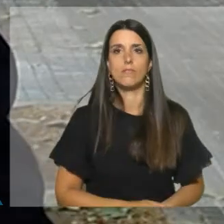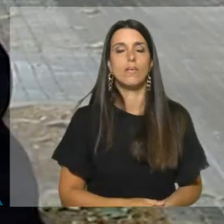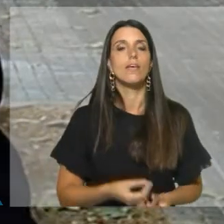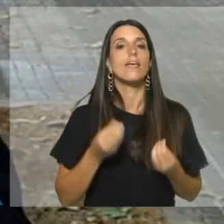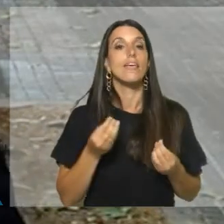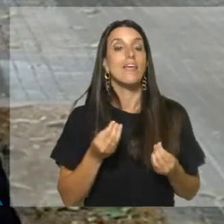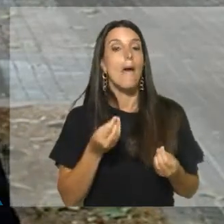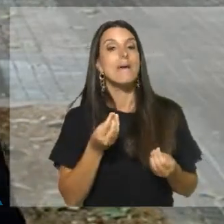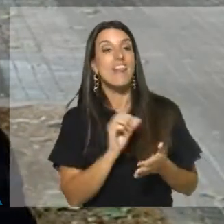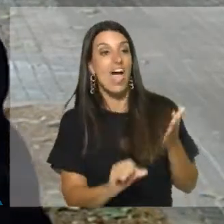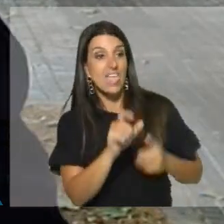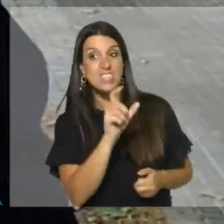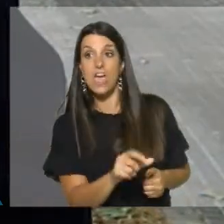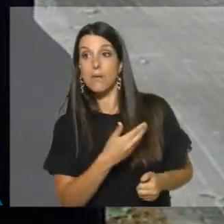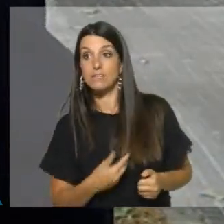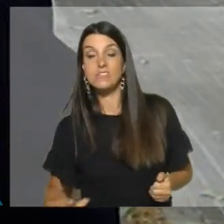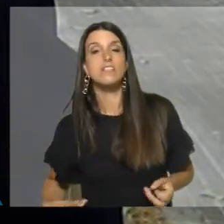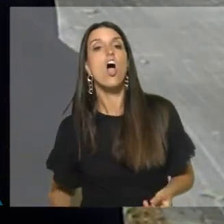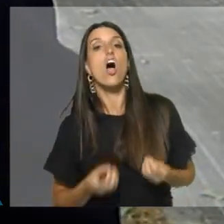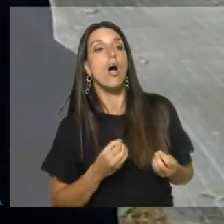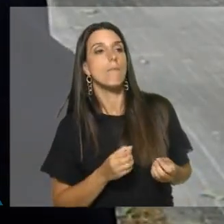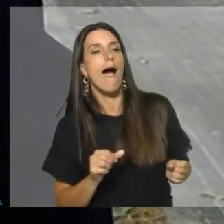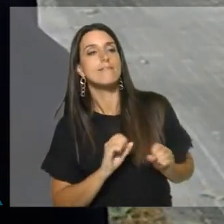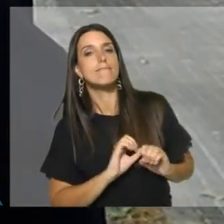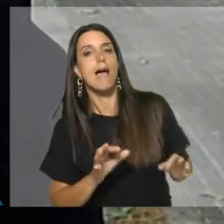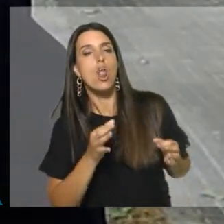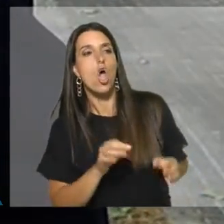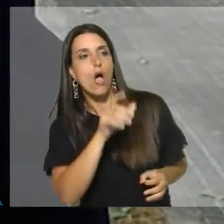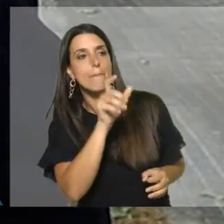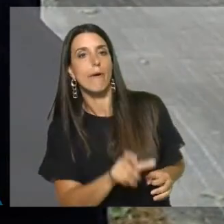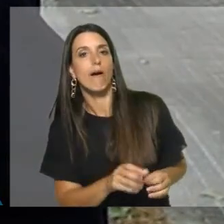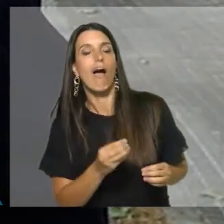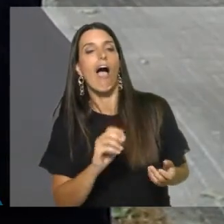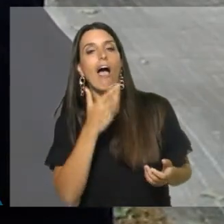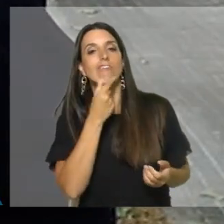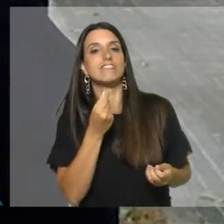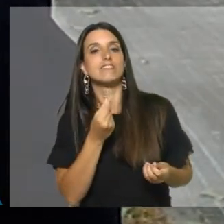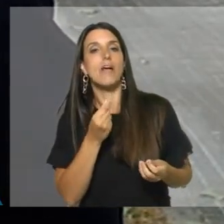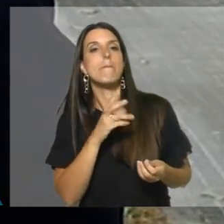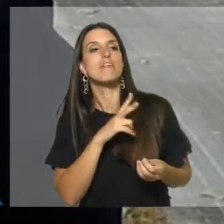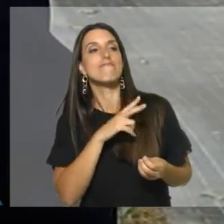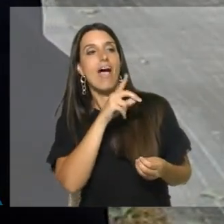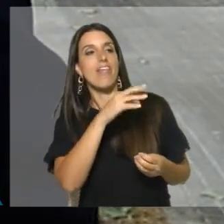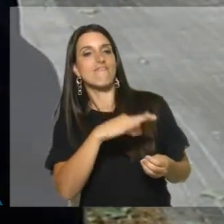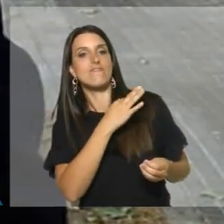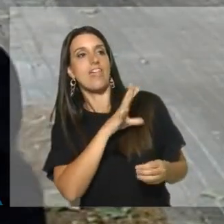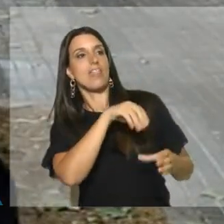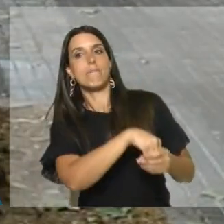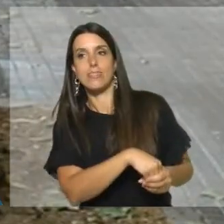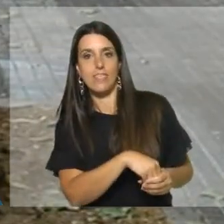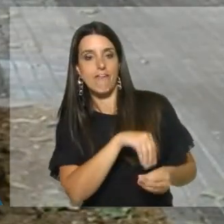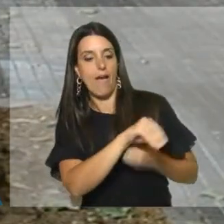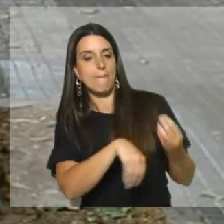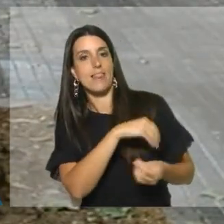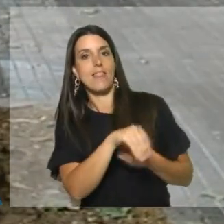Para dañar al presidente de la República y para un rédito electoral se recurre a utilizar la vida privada del presidente, de su